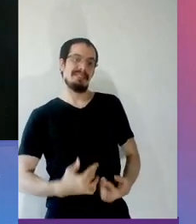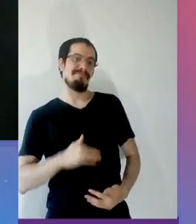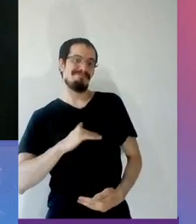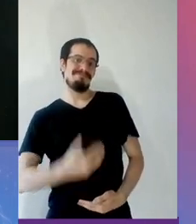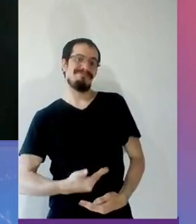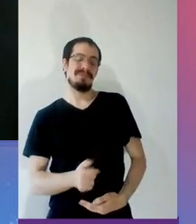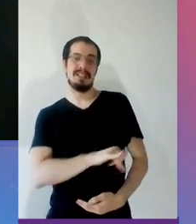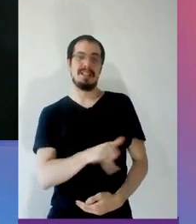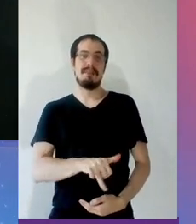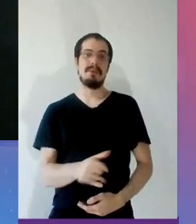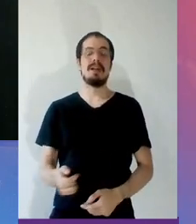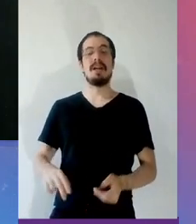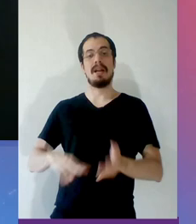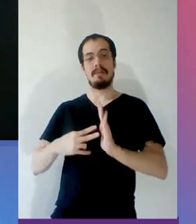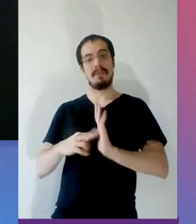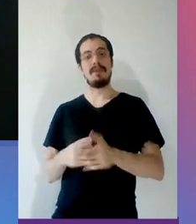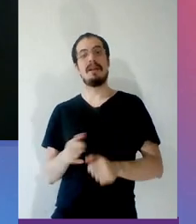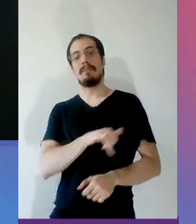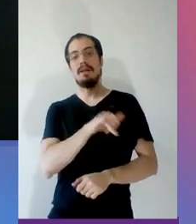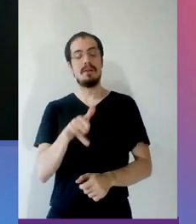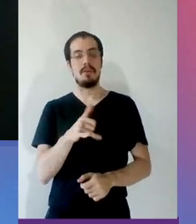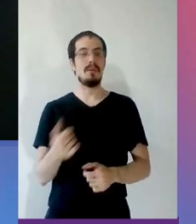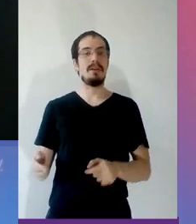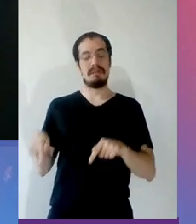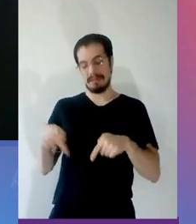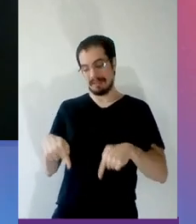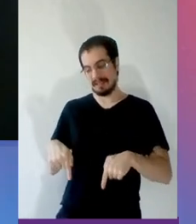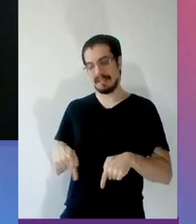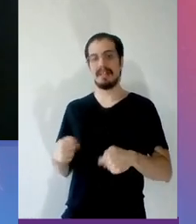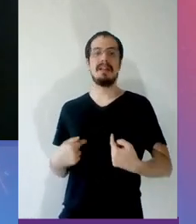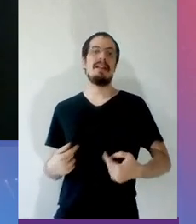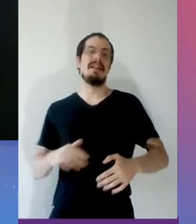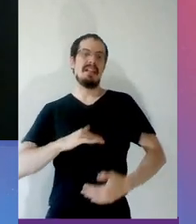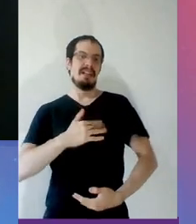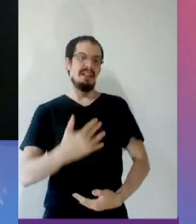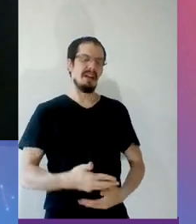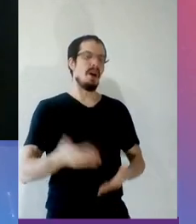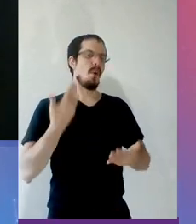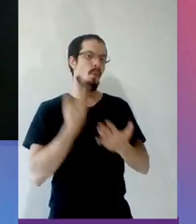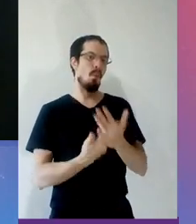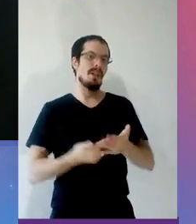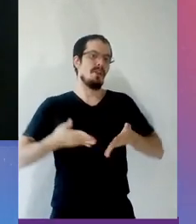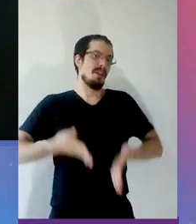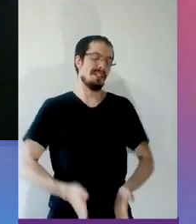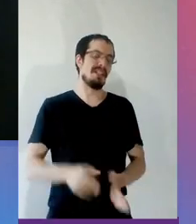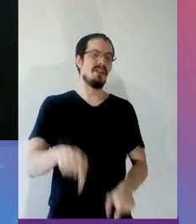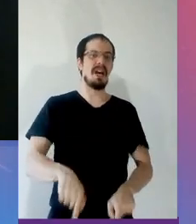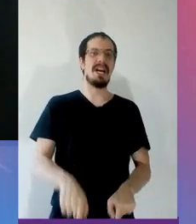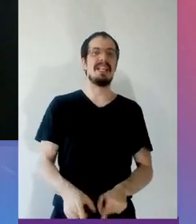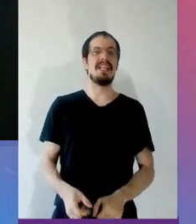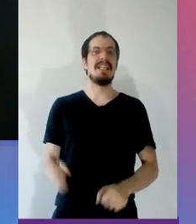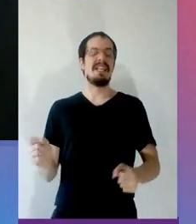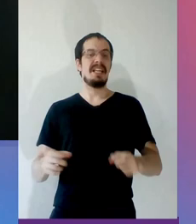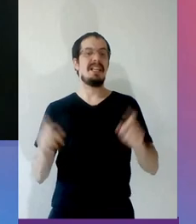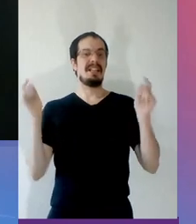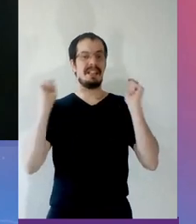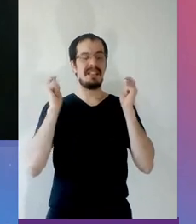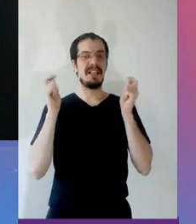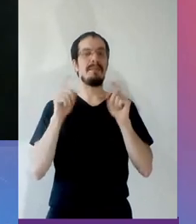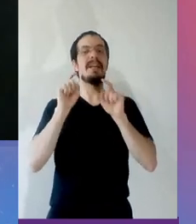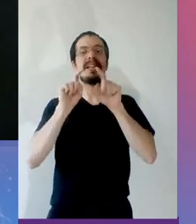una cohorte, ¿no es cierto?, una cohorte de niños que nacieron durante estos periodos críticos en términos